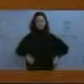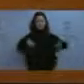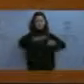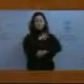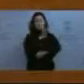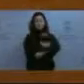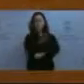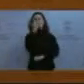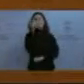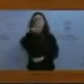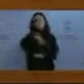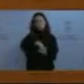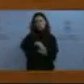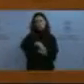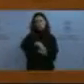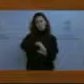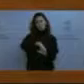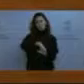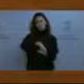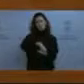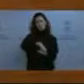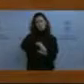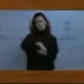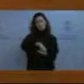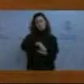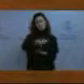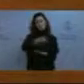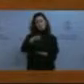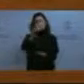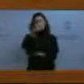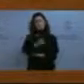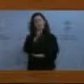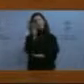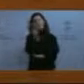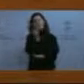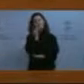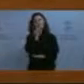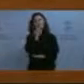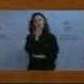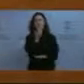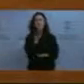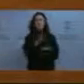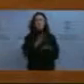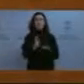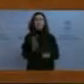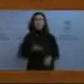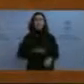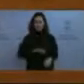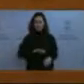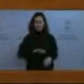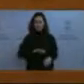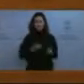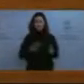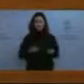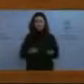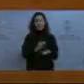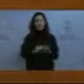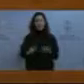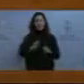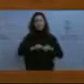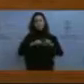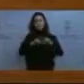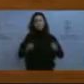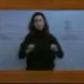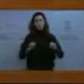polideportivo de uso al 100%, no le voy a decir, pero vamos, casi al 100% municipal, que le cuesta al Principado más